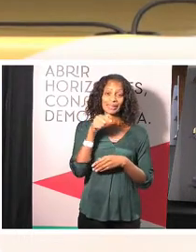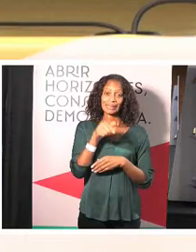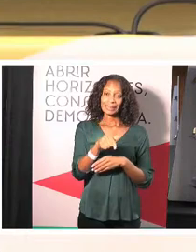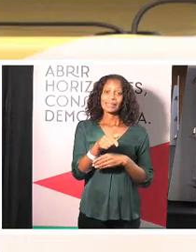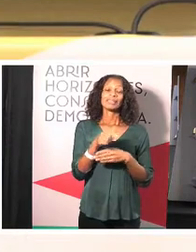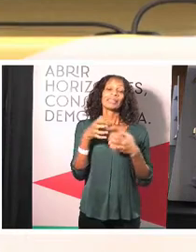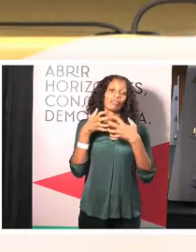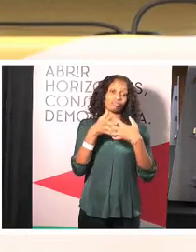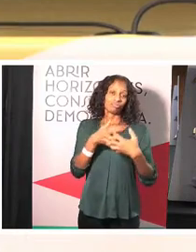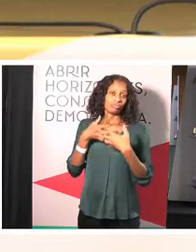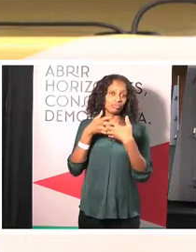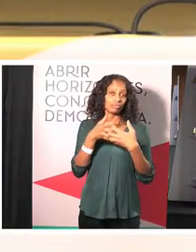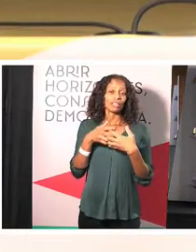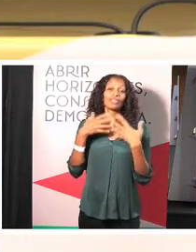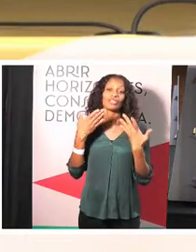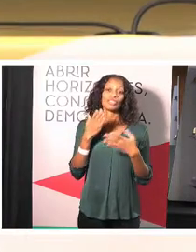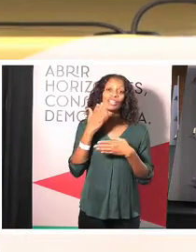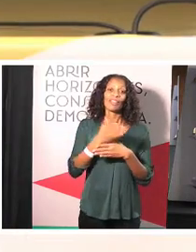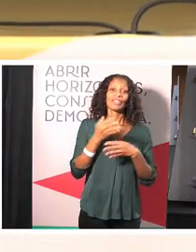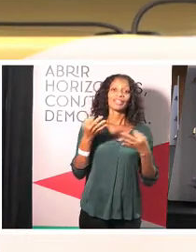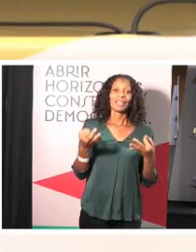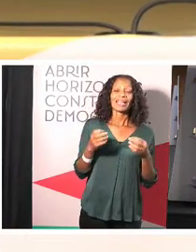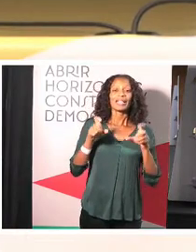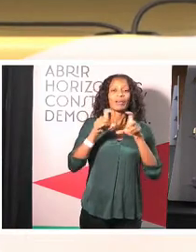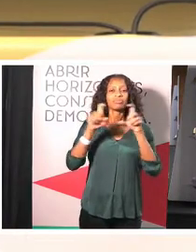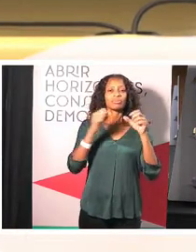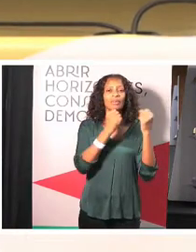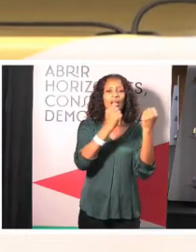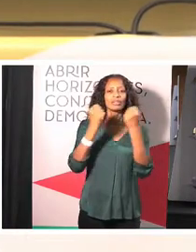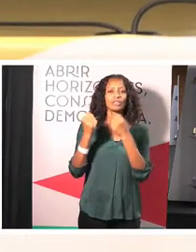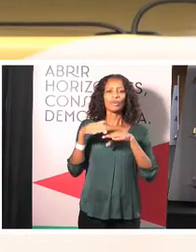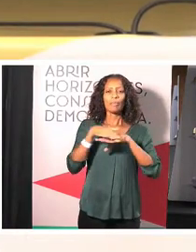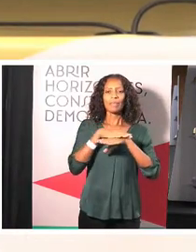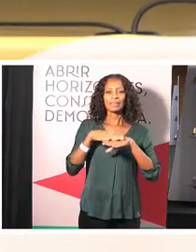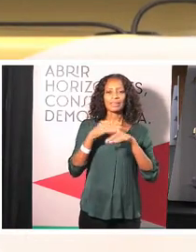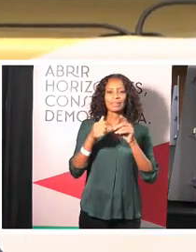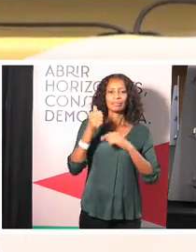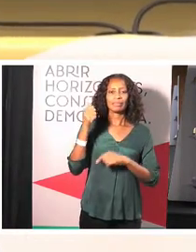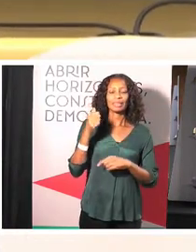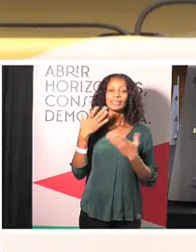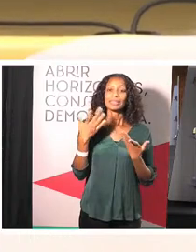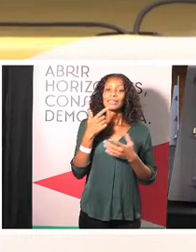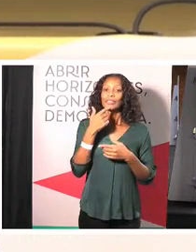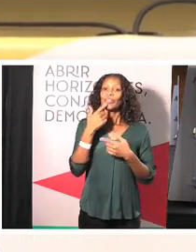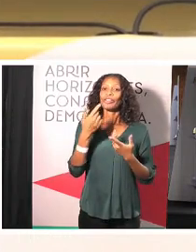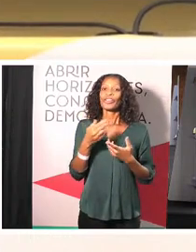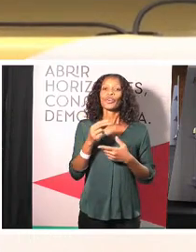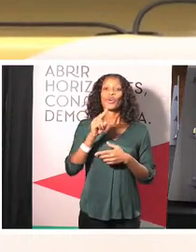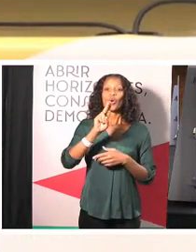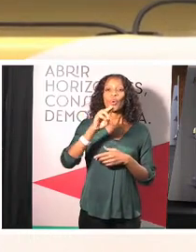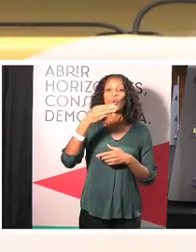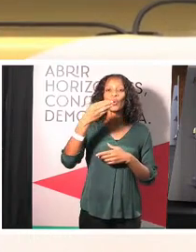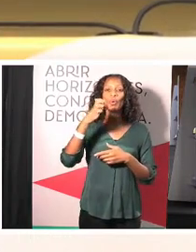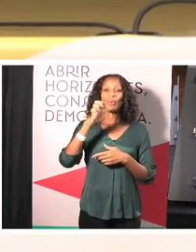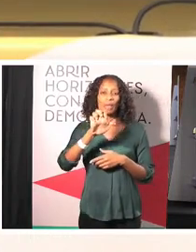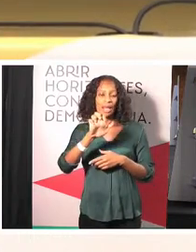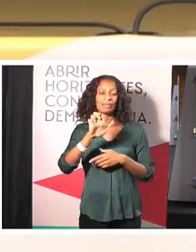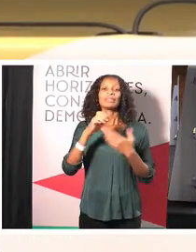básicas. Y, por ejemplo, para que nos entendamos, yo lo que hablo cuando hablo de uberización en el caso español, pues